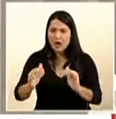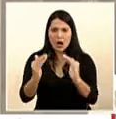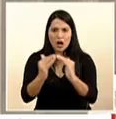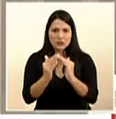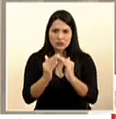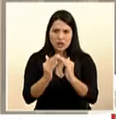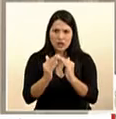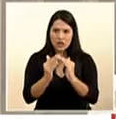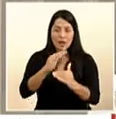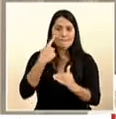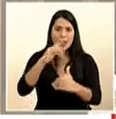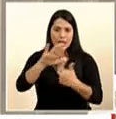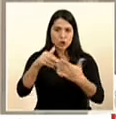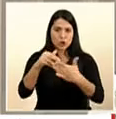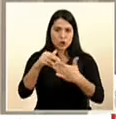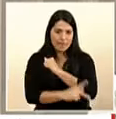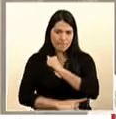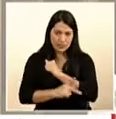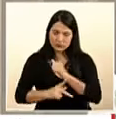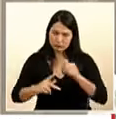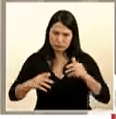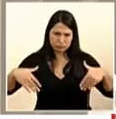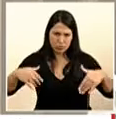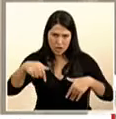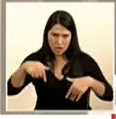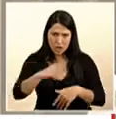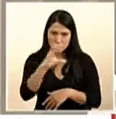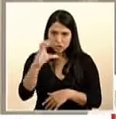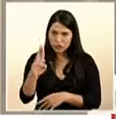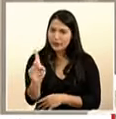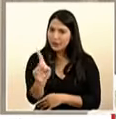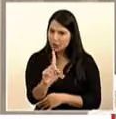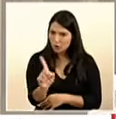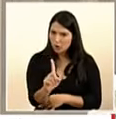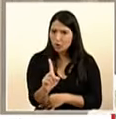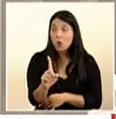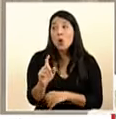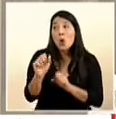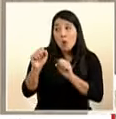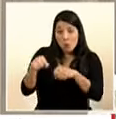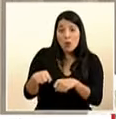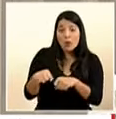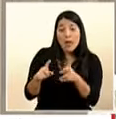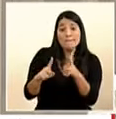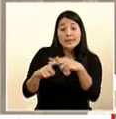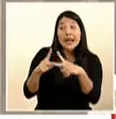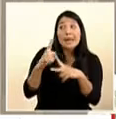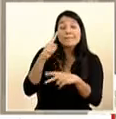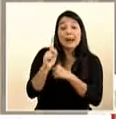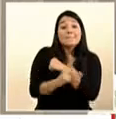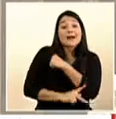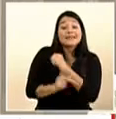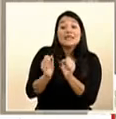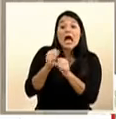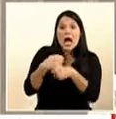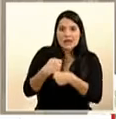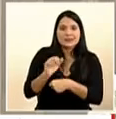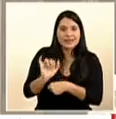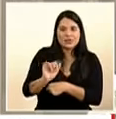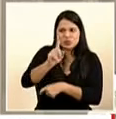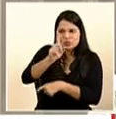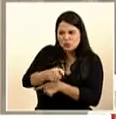podría aplicar países en que ya han tomado esa medida nosotros hemos tenido medidas de restricción que han permitido